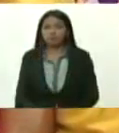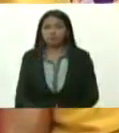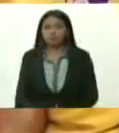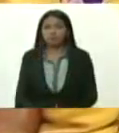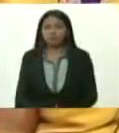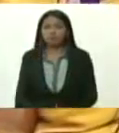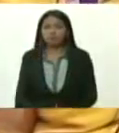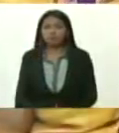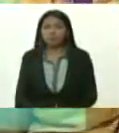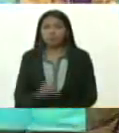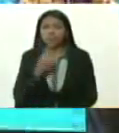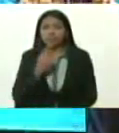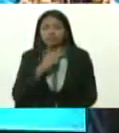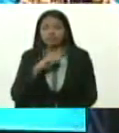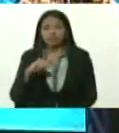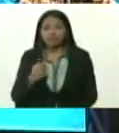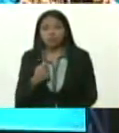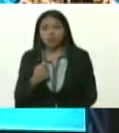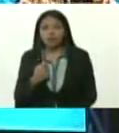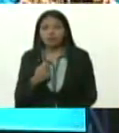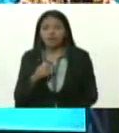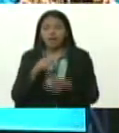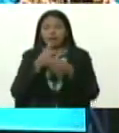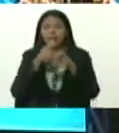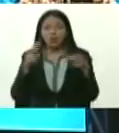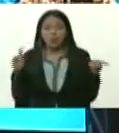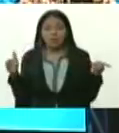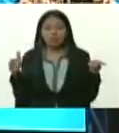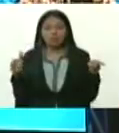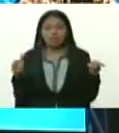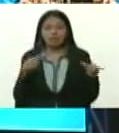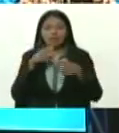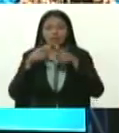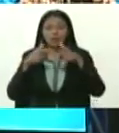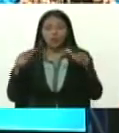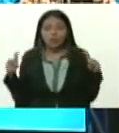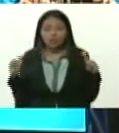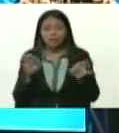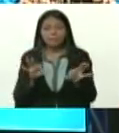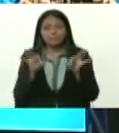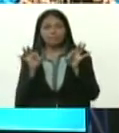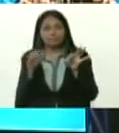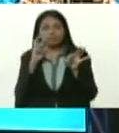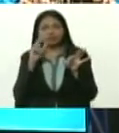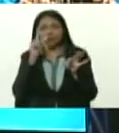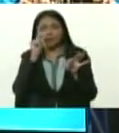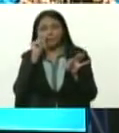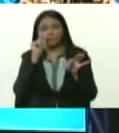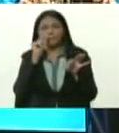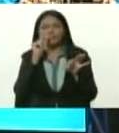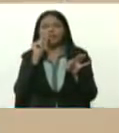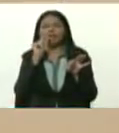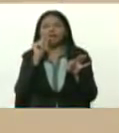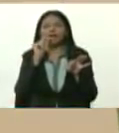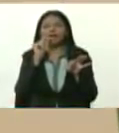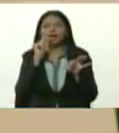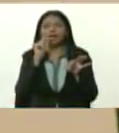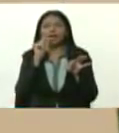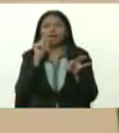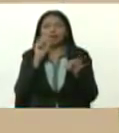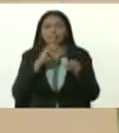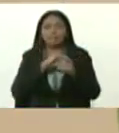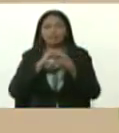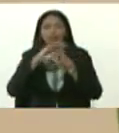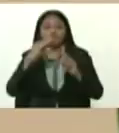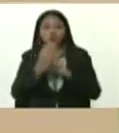que dice nuestro lingüista especialista principal, Ernesto Villegas.